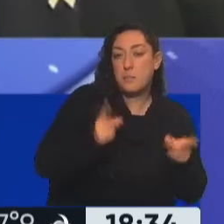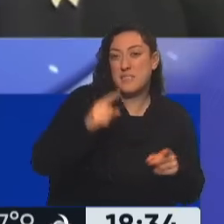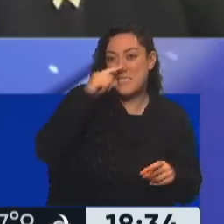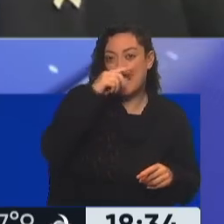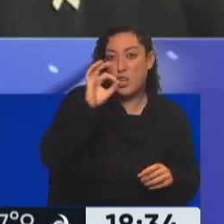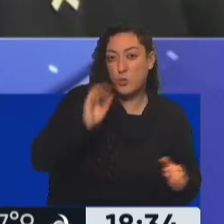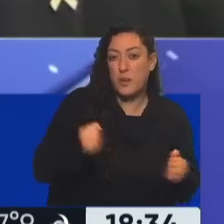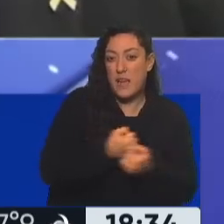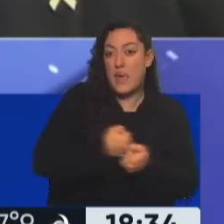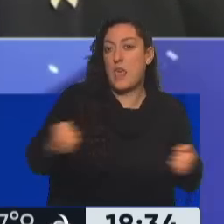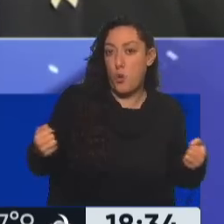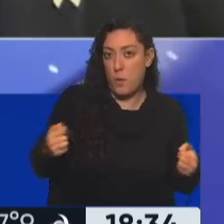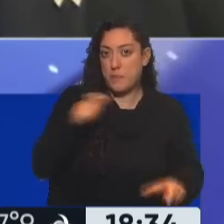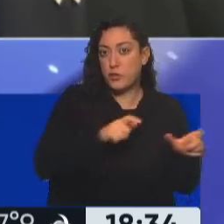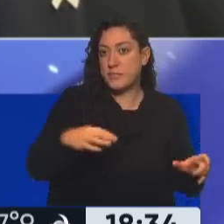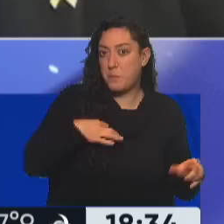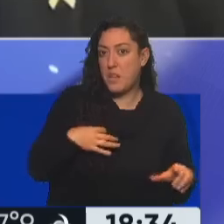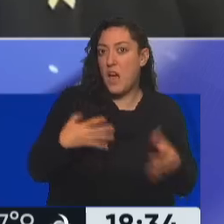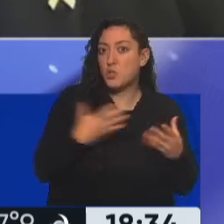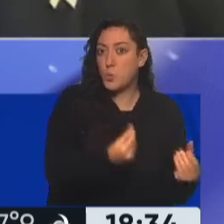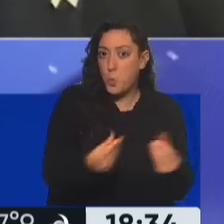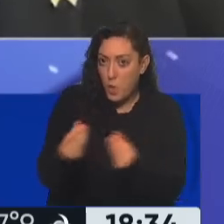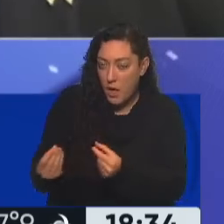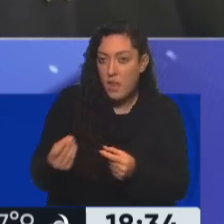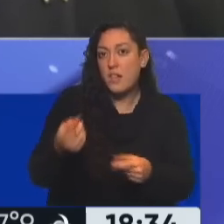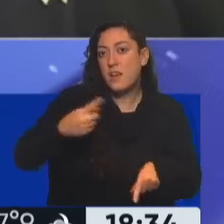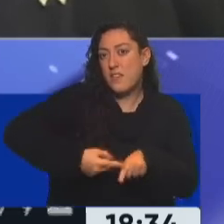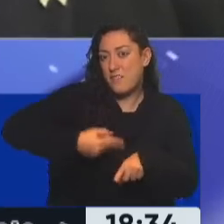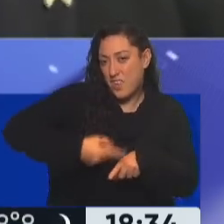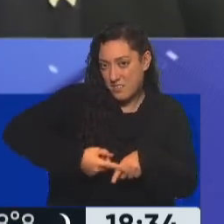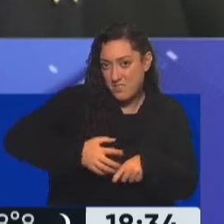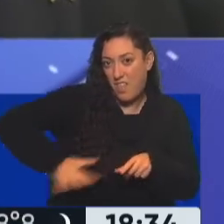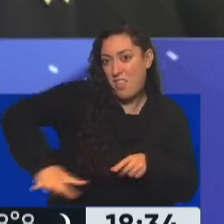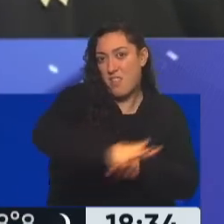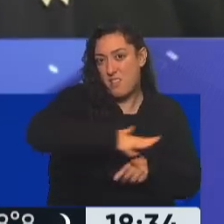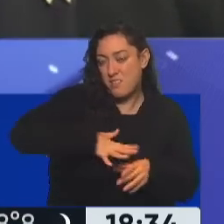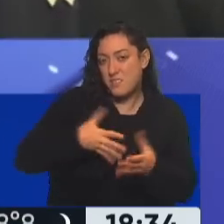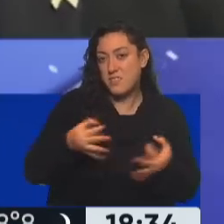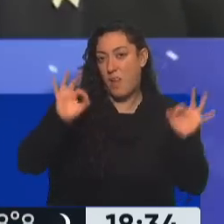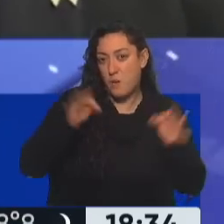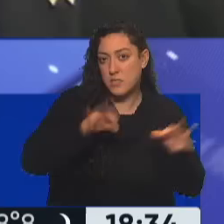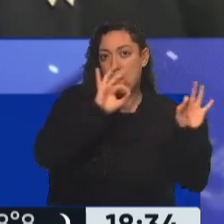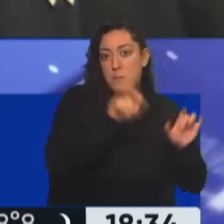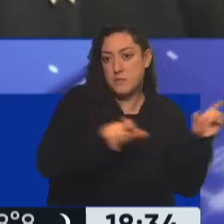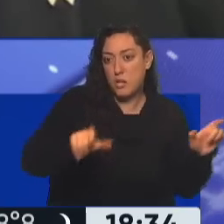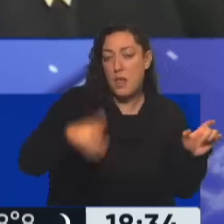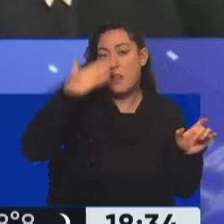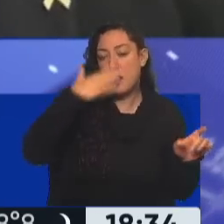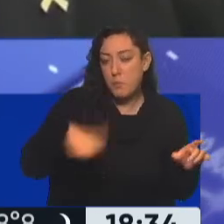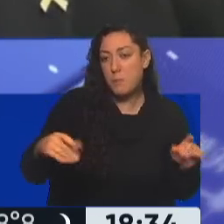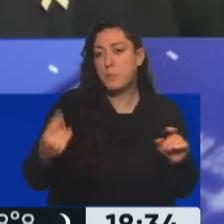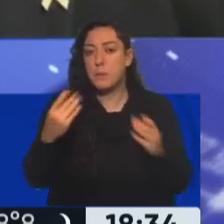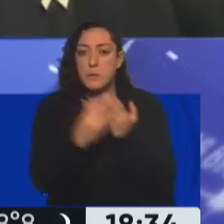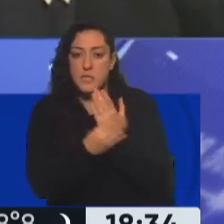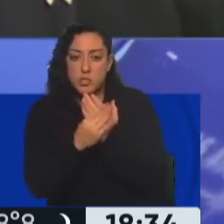que ese día fue a rescatar civiles de los alrededores de la fiesta Nova. ¿Qué dijo él? Que después fue un poco inflado por Netanyahu, que